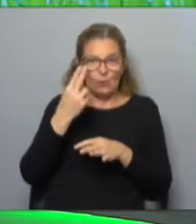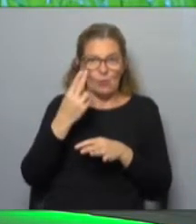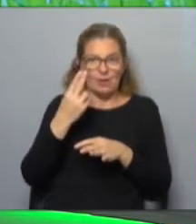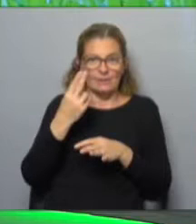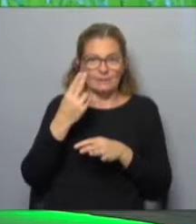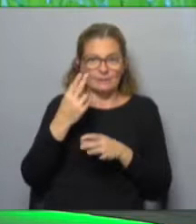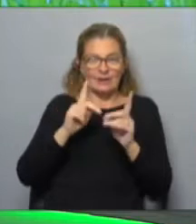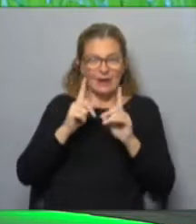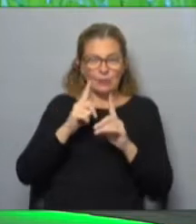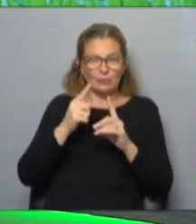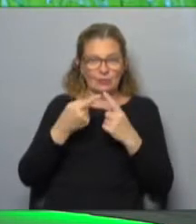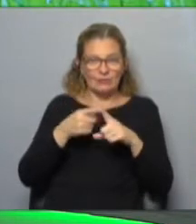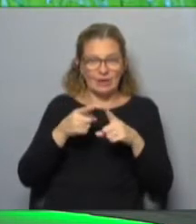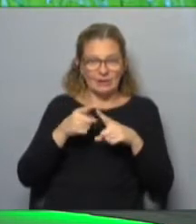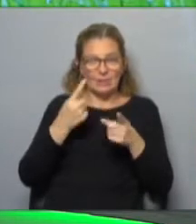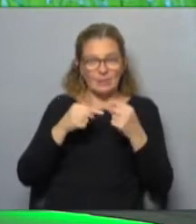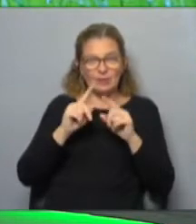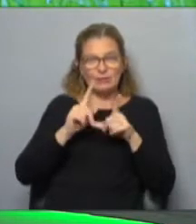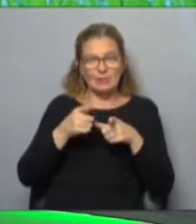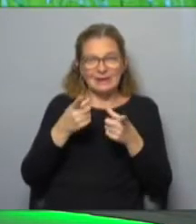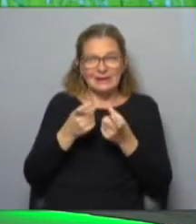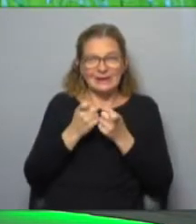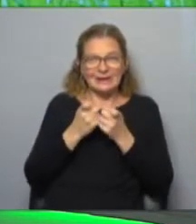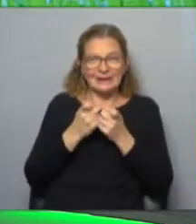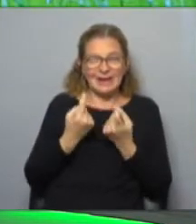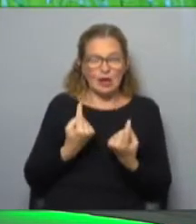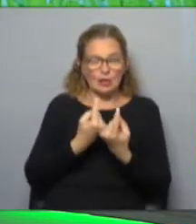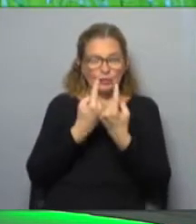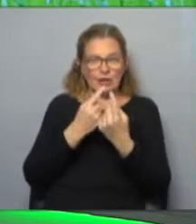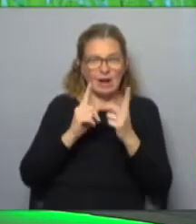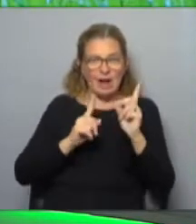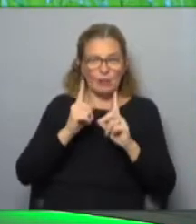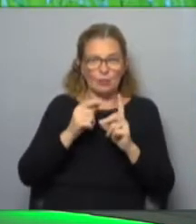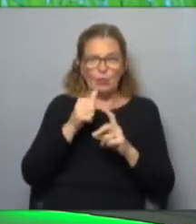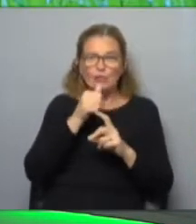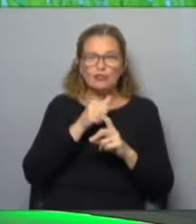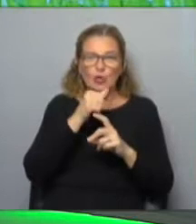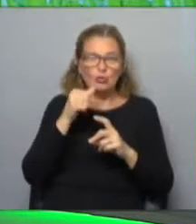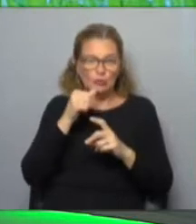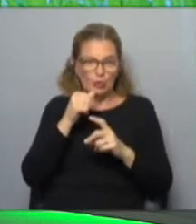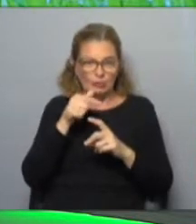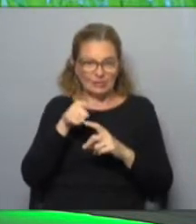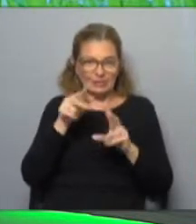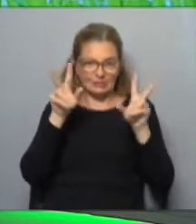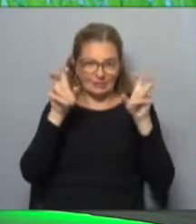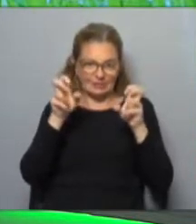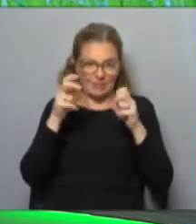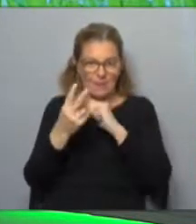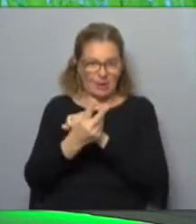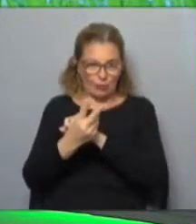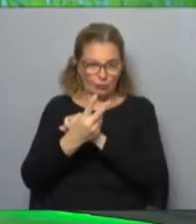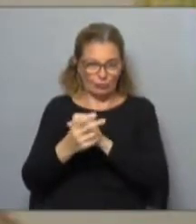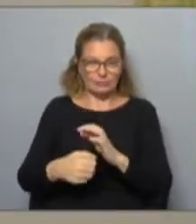generando algunos perjuicios, pero también generando la necesidad de encontrar algunos tipos de solución que aborden su control.